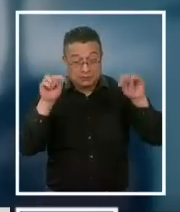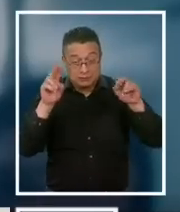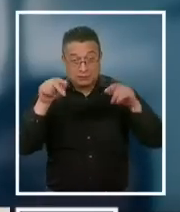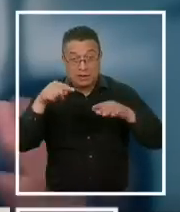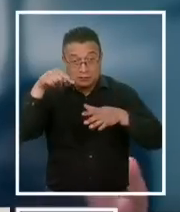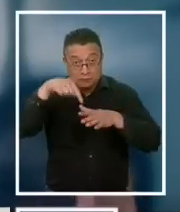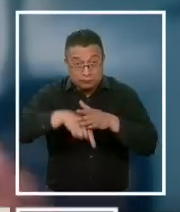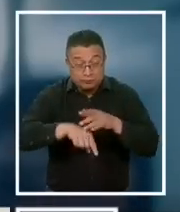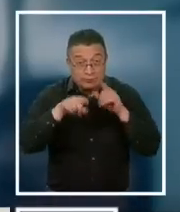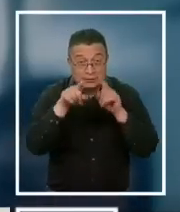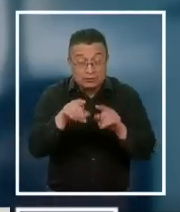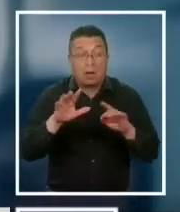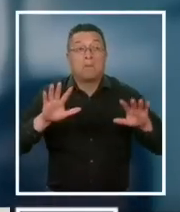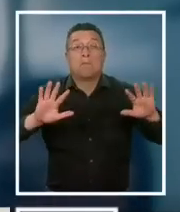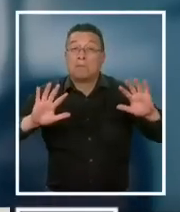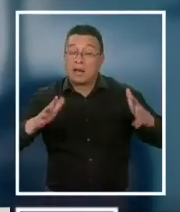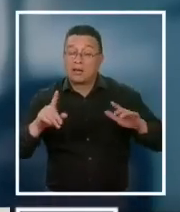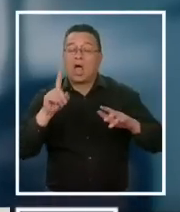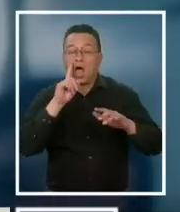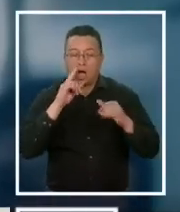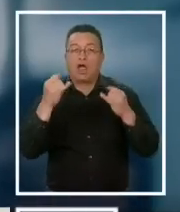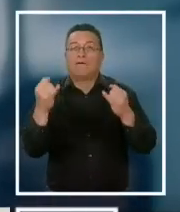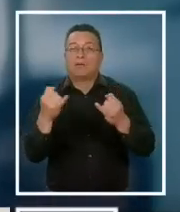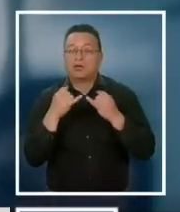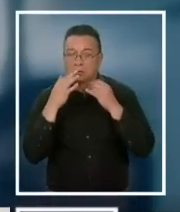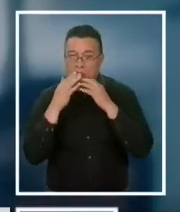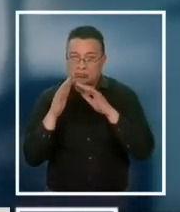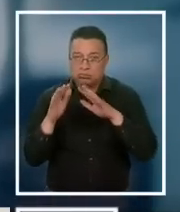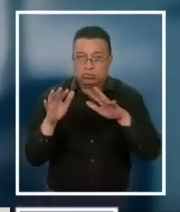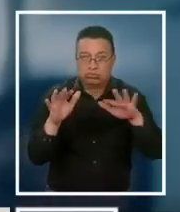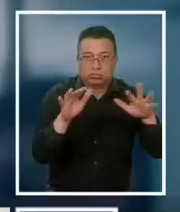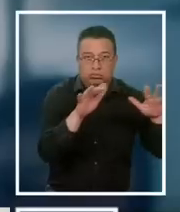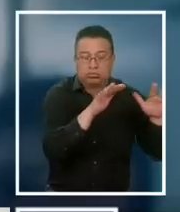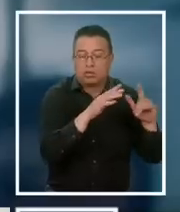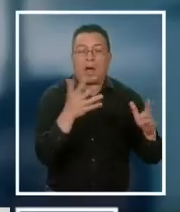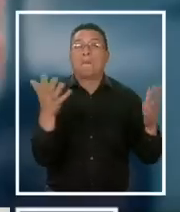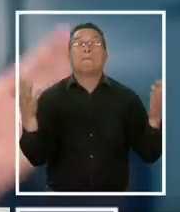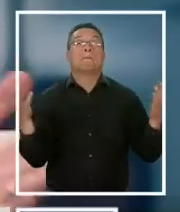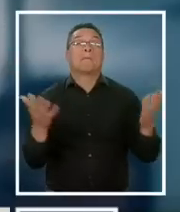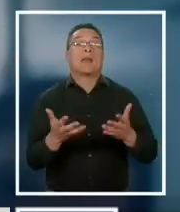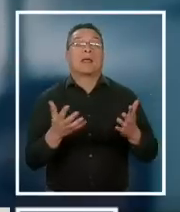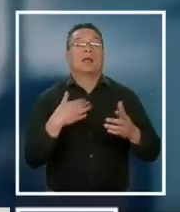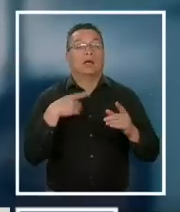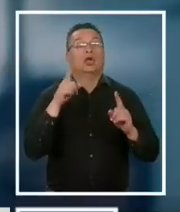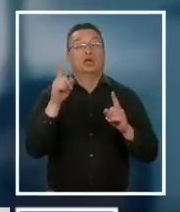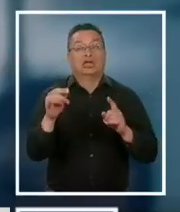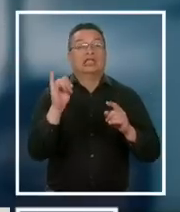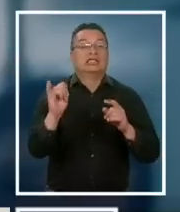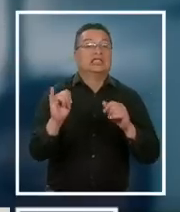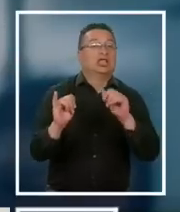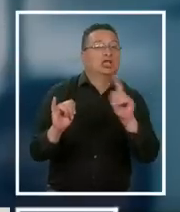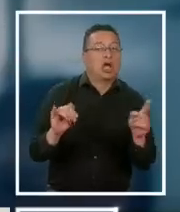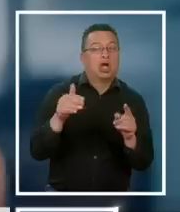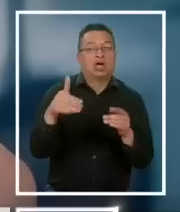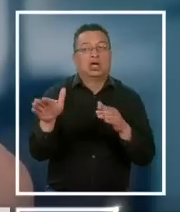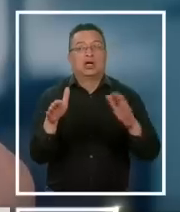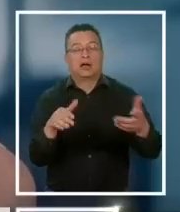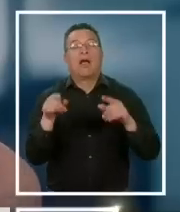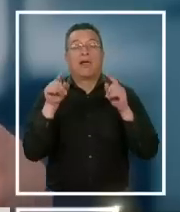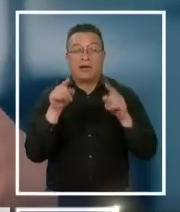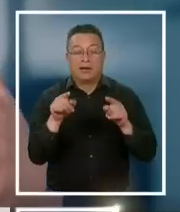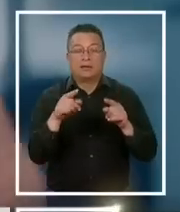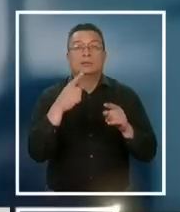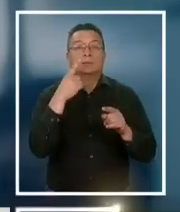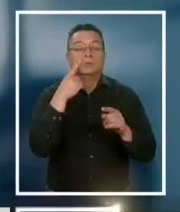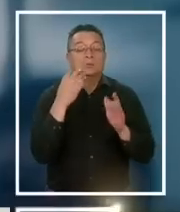al parecer digamos hay información que circula con el con el objeto de que Uno no Uno Sí Uno no lo que te da